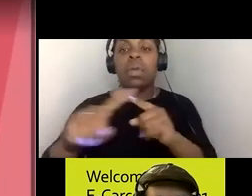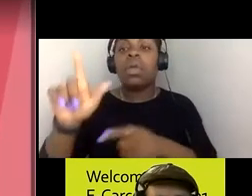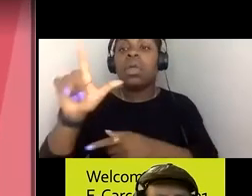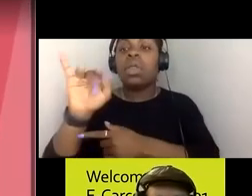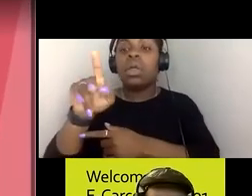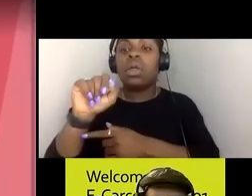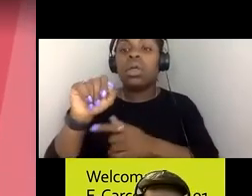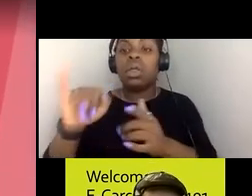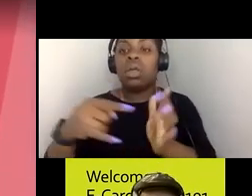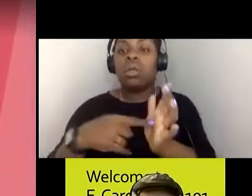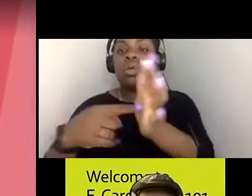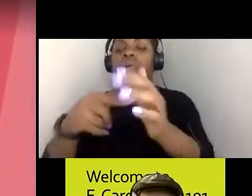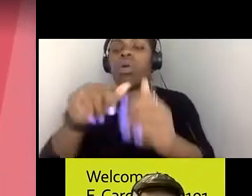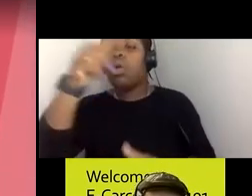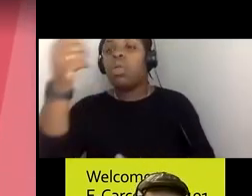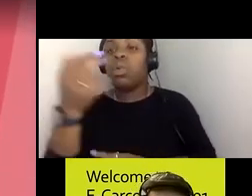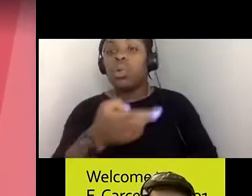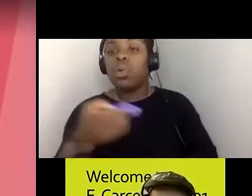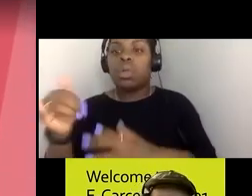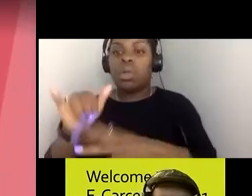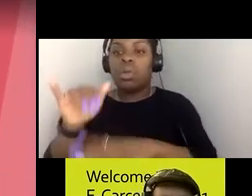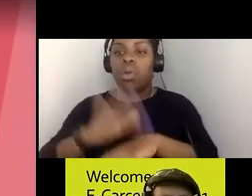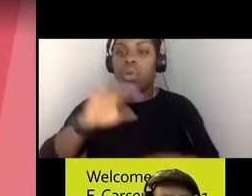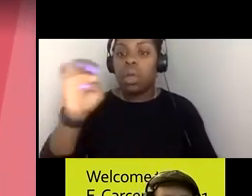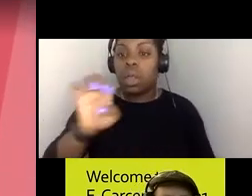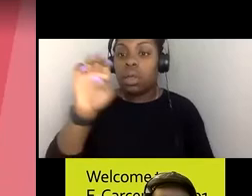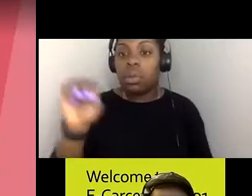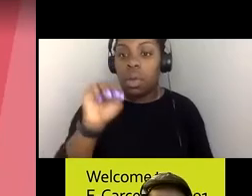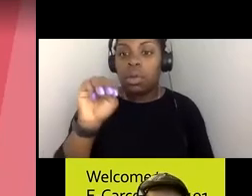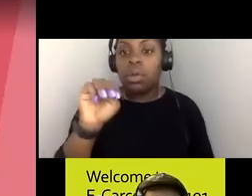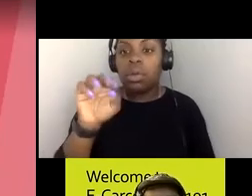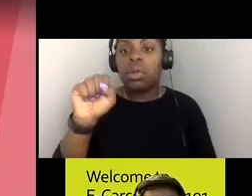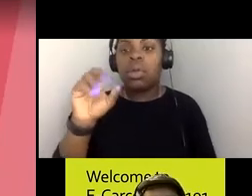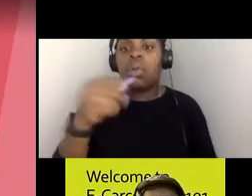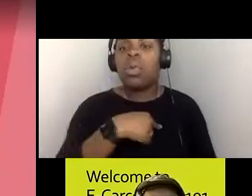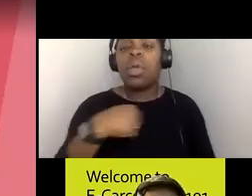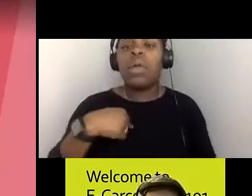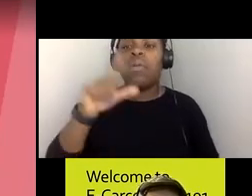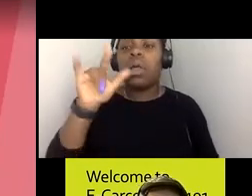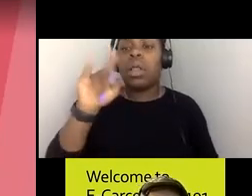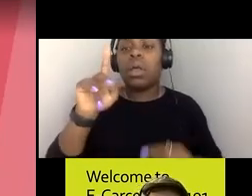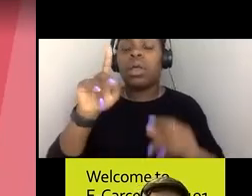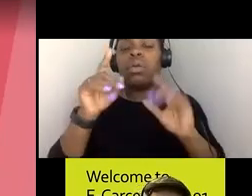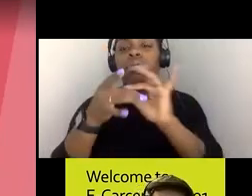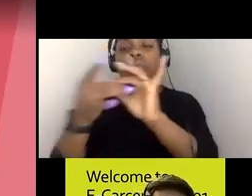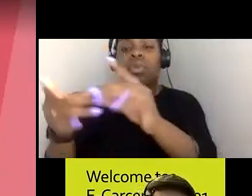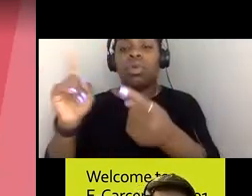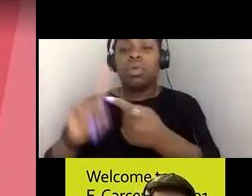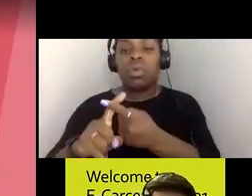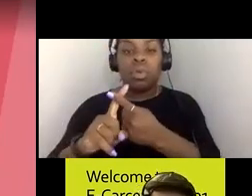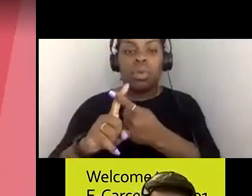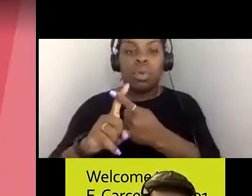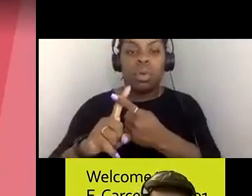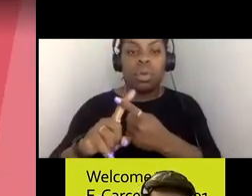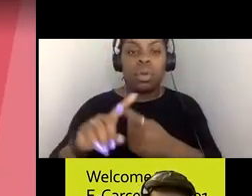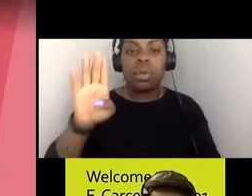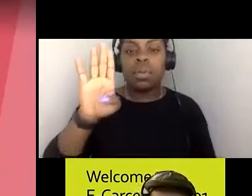pero también tenemos enlaces a otros recursos en la vigilancia electrónica.